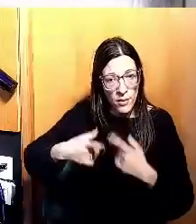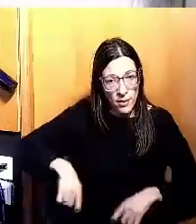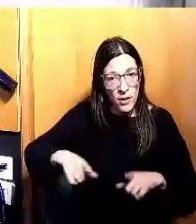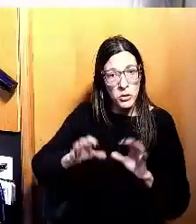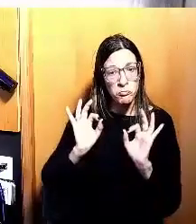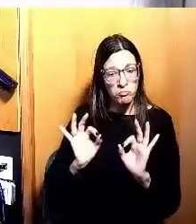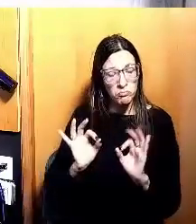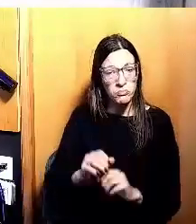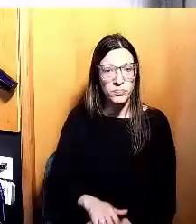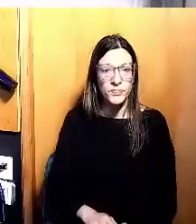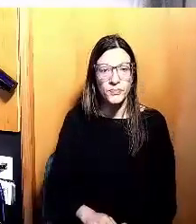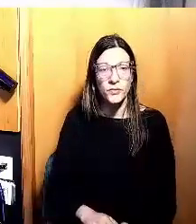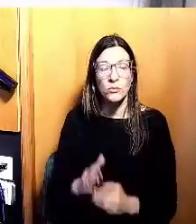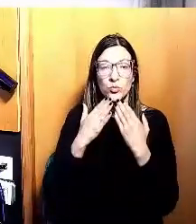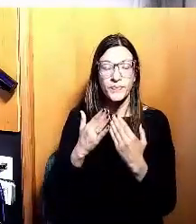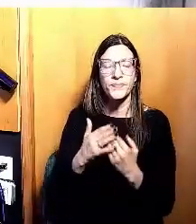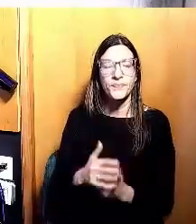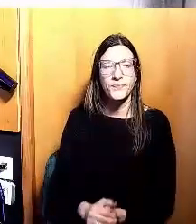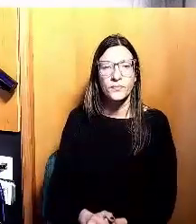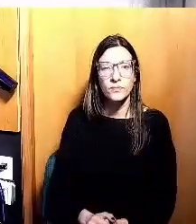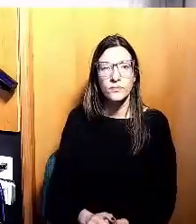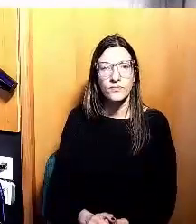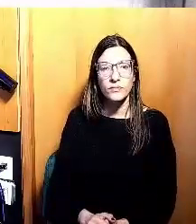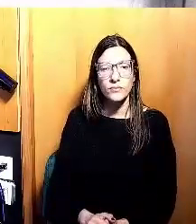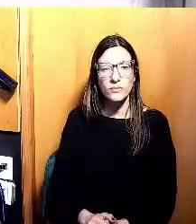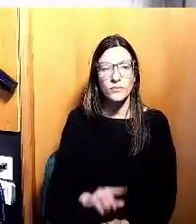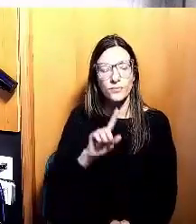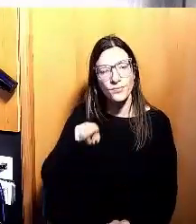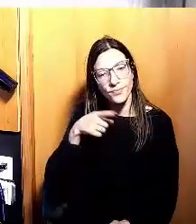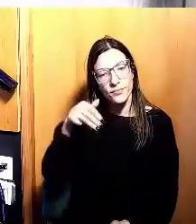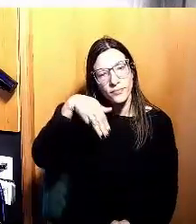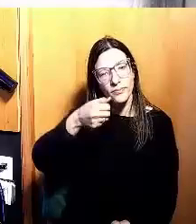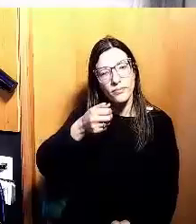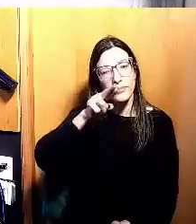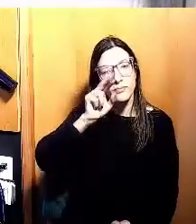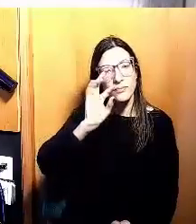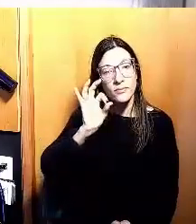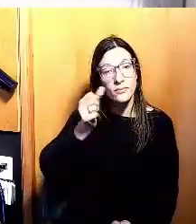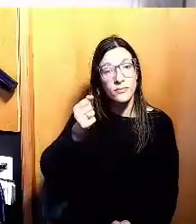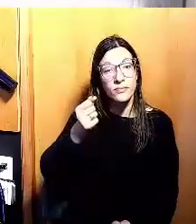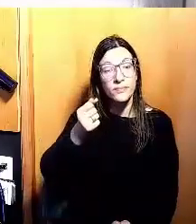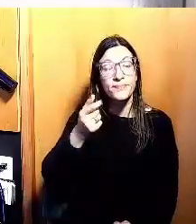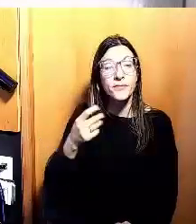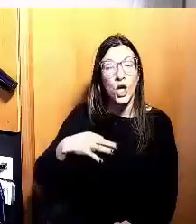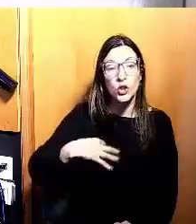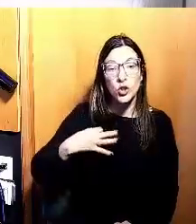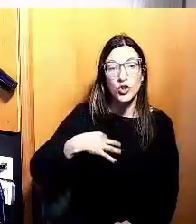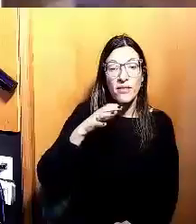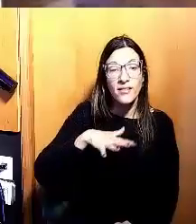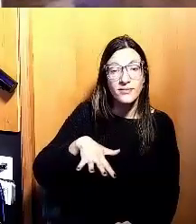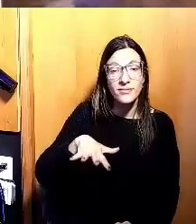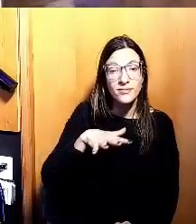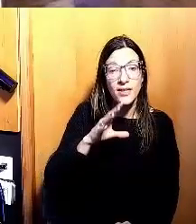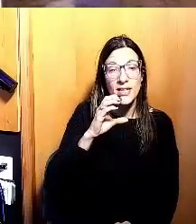también tremendo. Bueno, muchísimas gracias. Marisa, sociedad civil no puede ir